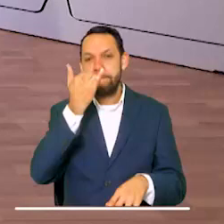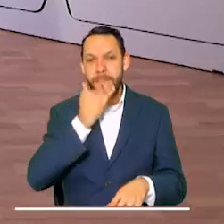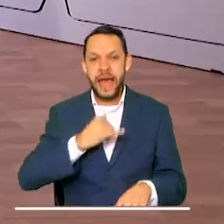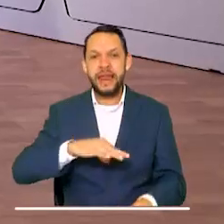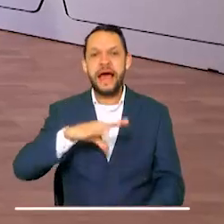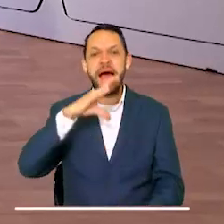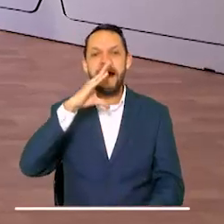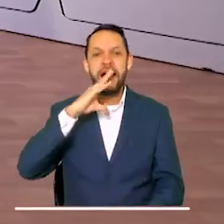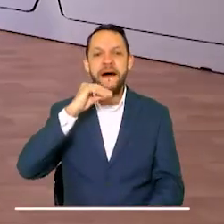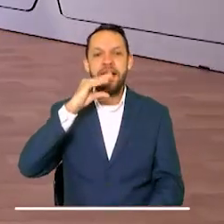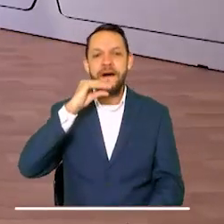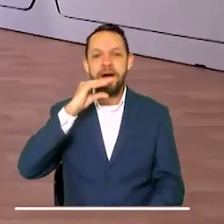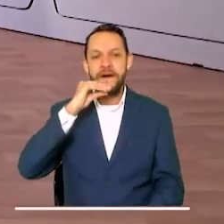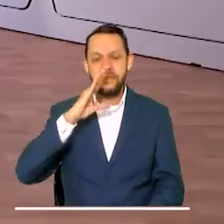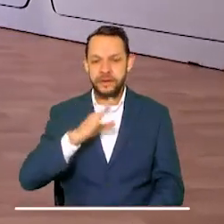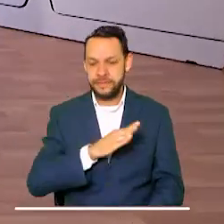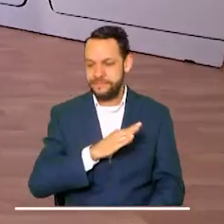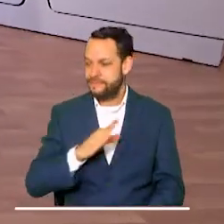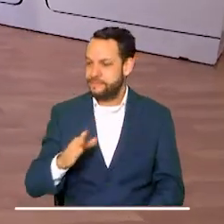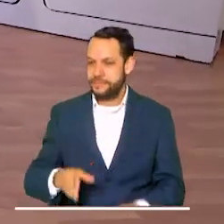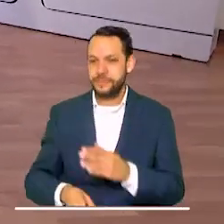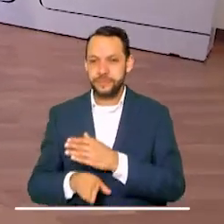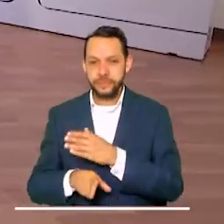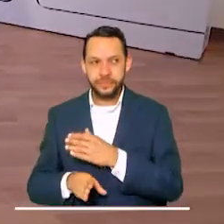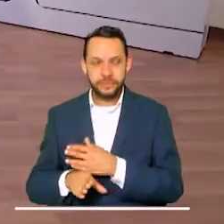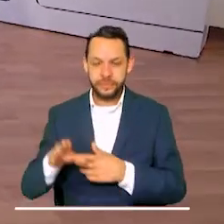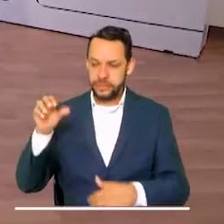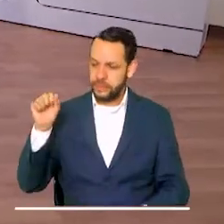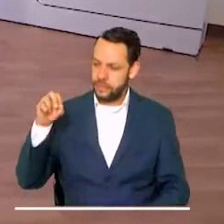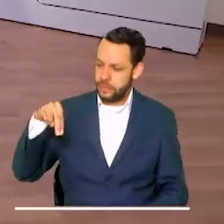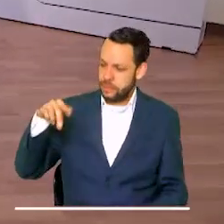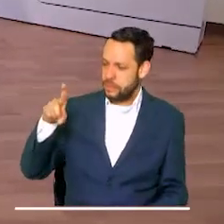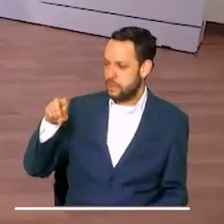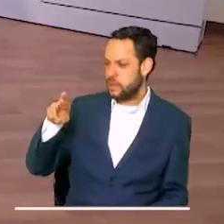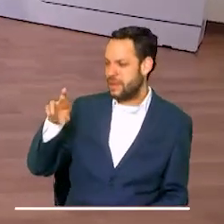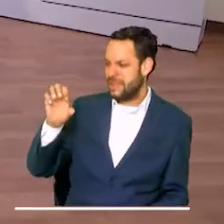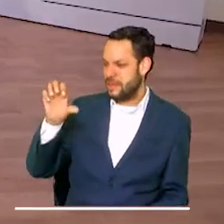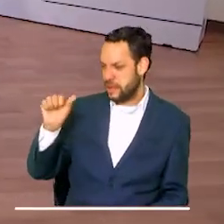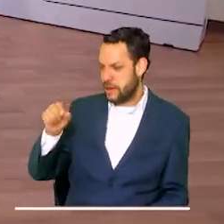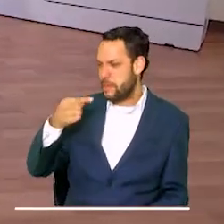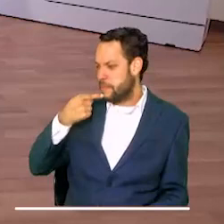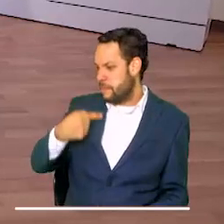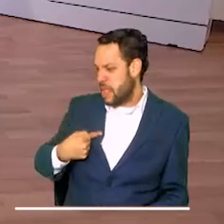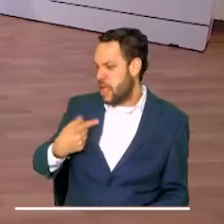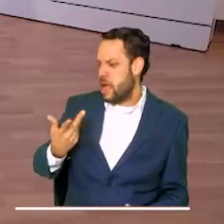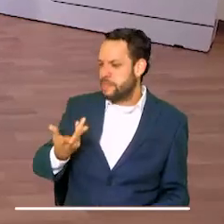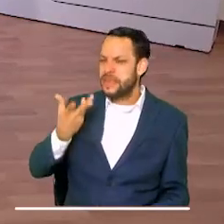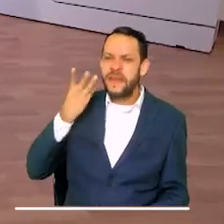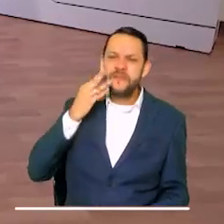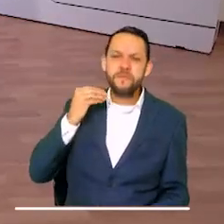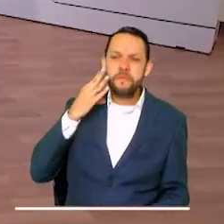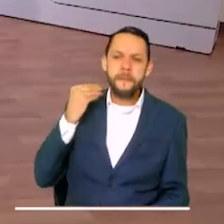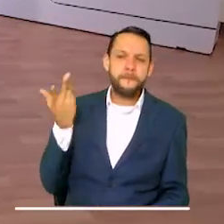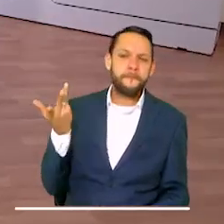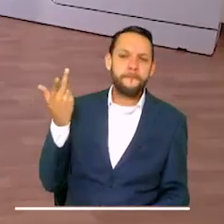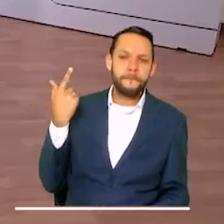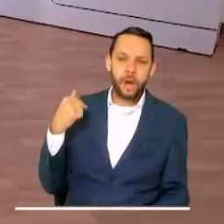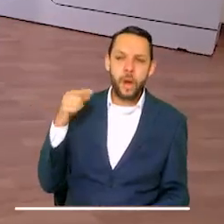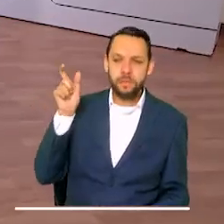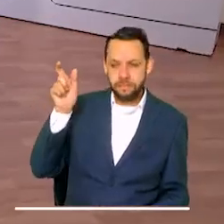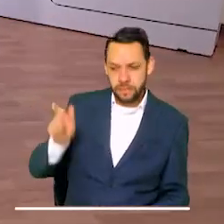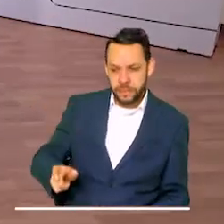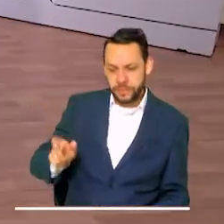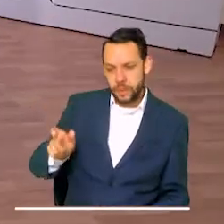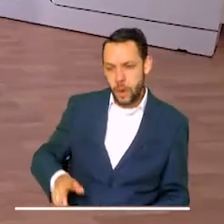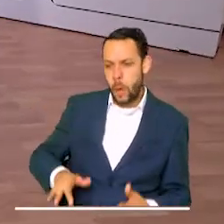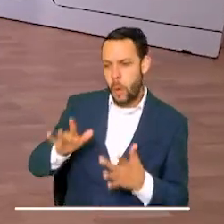Bueno, doctora Andrea Camila, me gustaría que hablara un poquito de tu experiencia personal, porque eso se